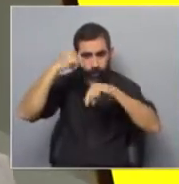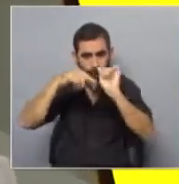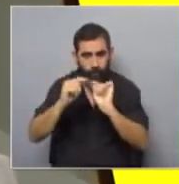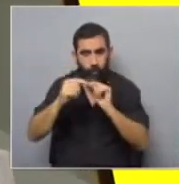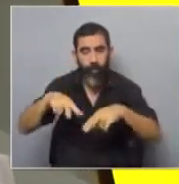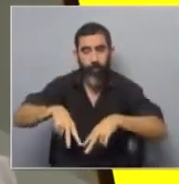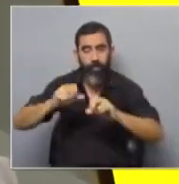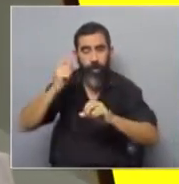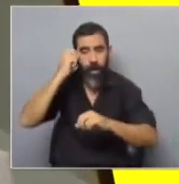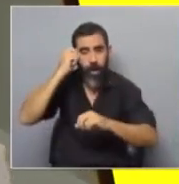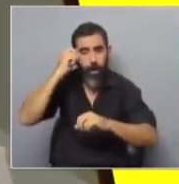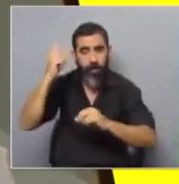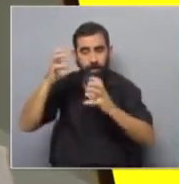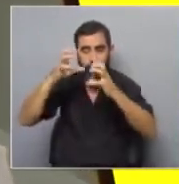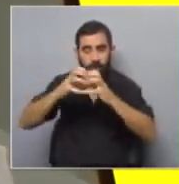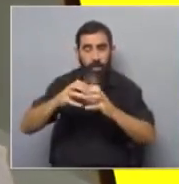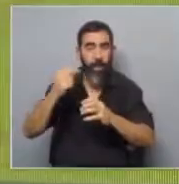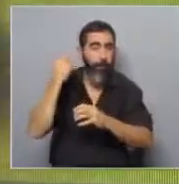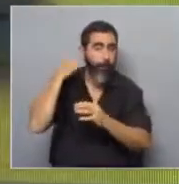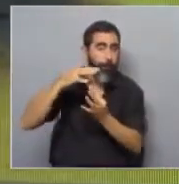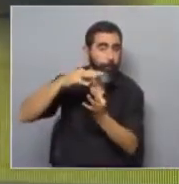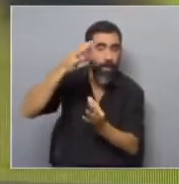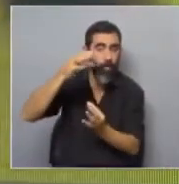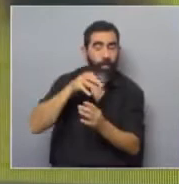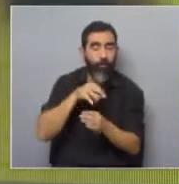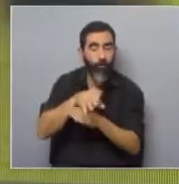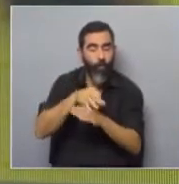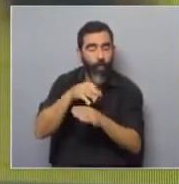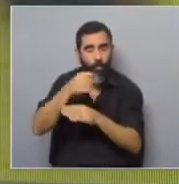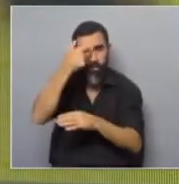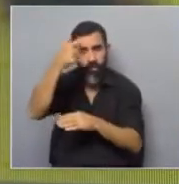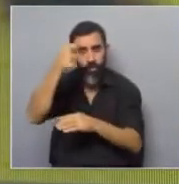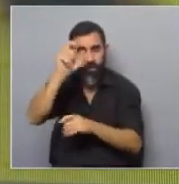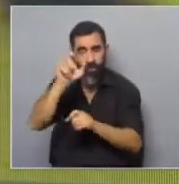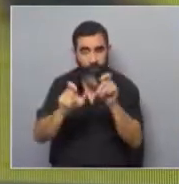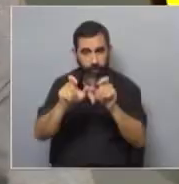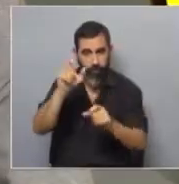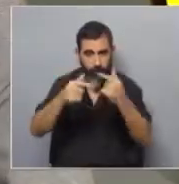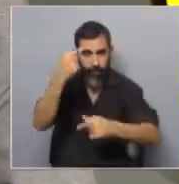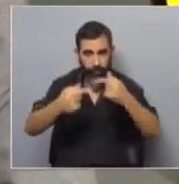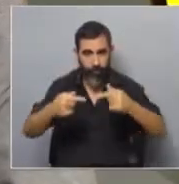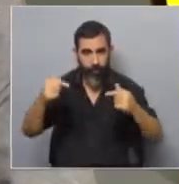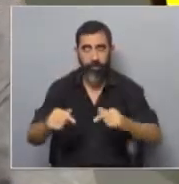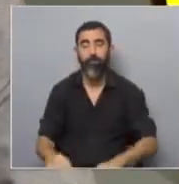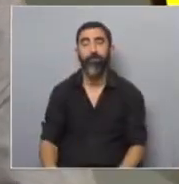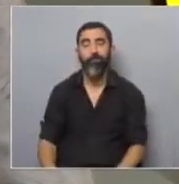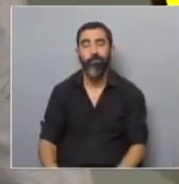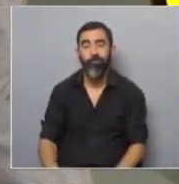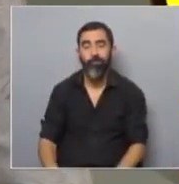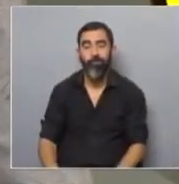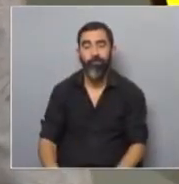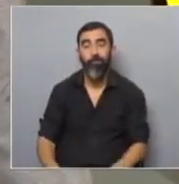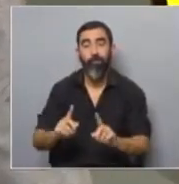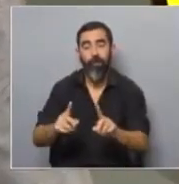investigaciones sobre capacidad neurogénica de la médula, formador de científicas y científicos, Trujillo, y eso también tiene un valor, y